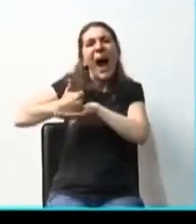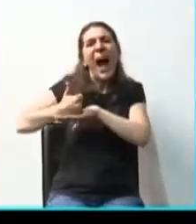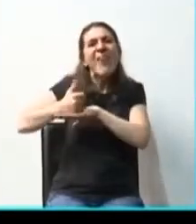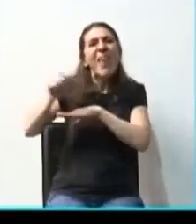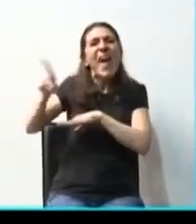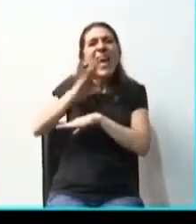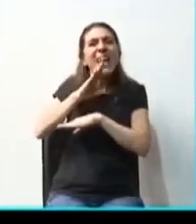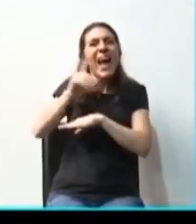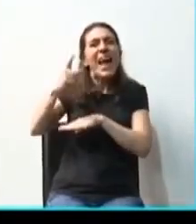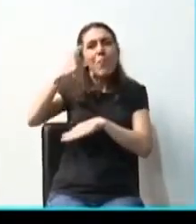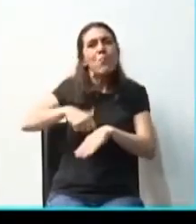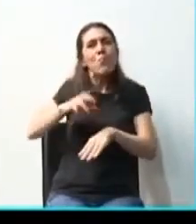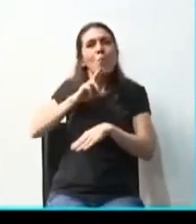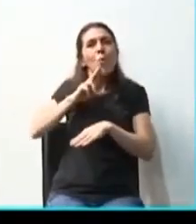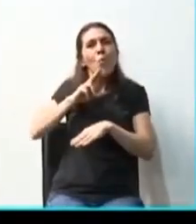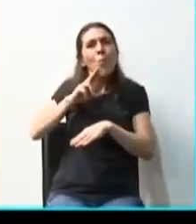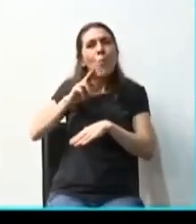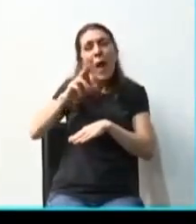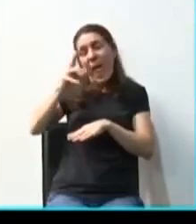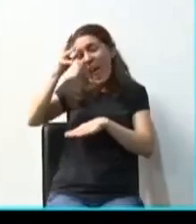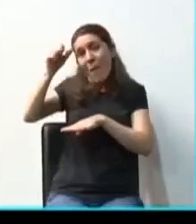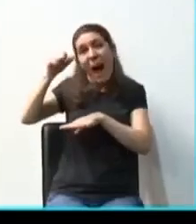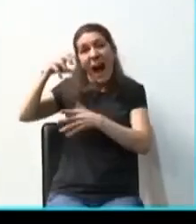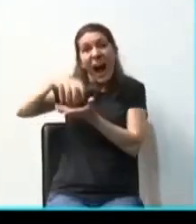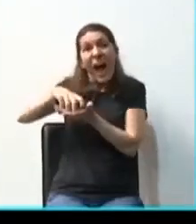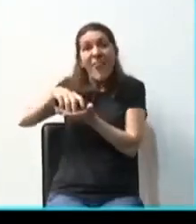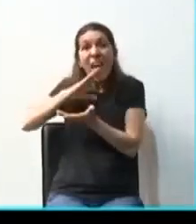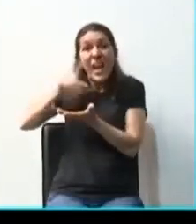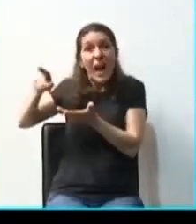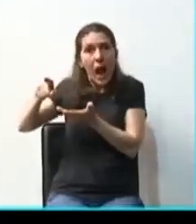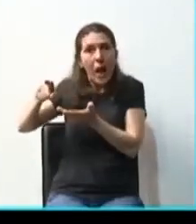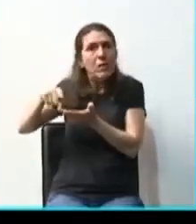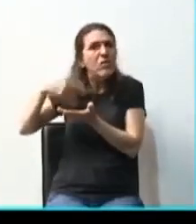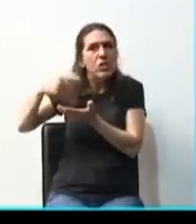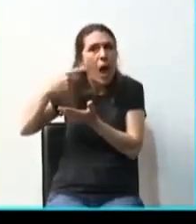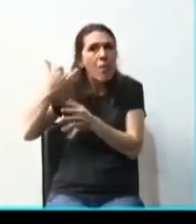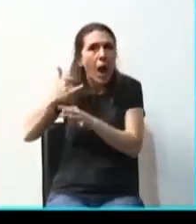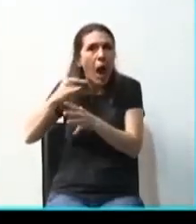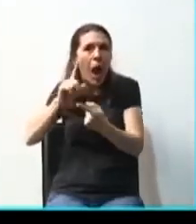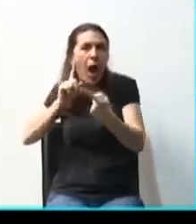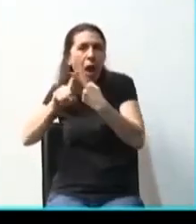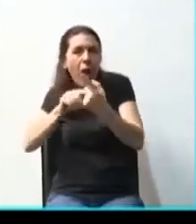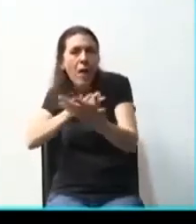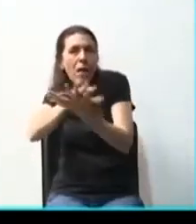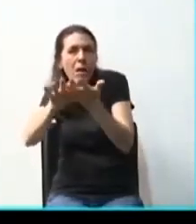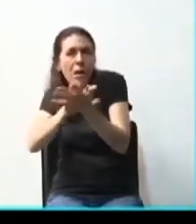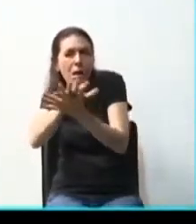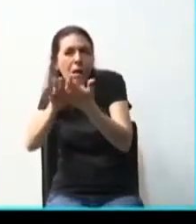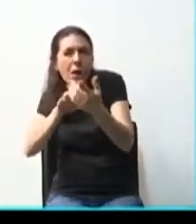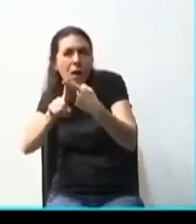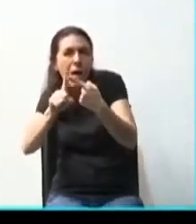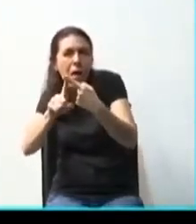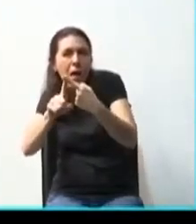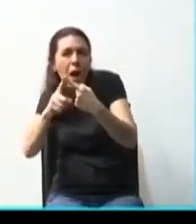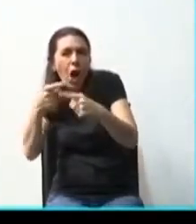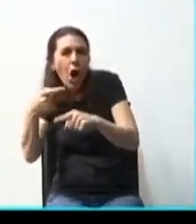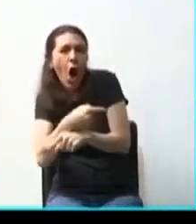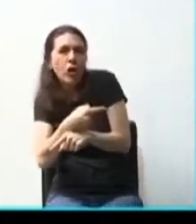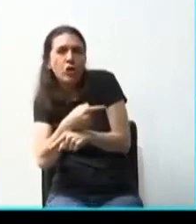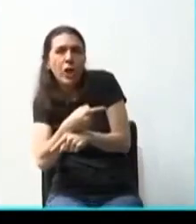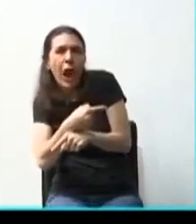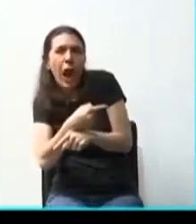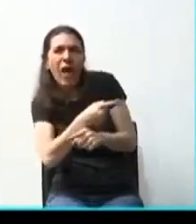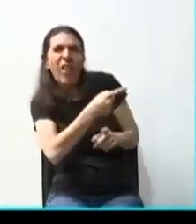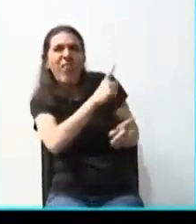Israel. La Embajada de Israel hace lobby todo el tiempo. Pero no hace lobby contra el nombramiento